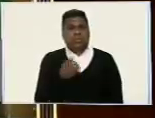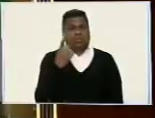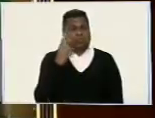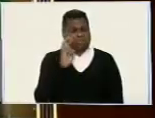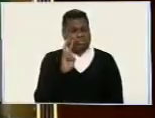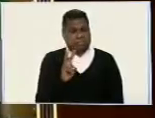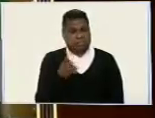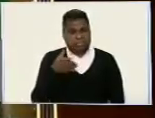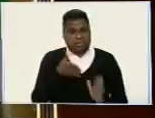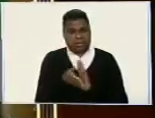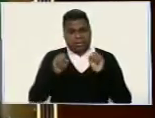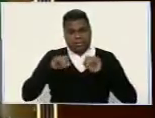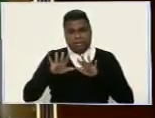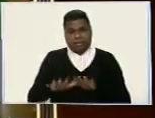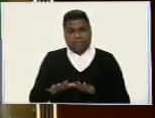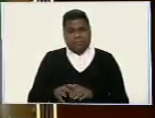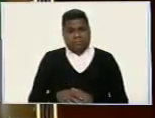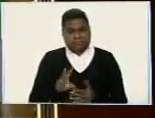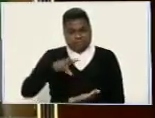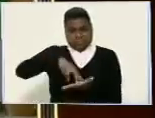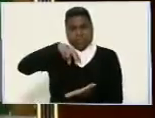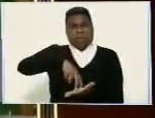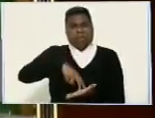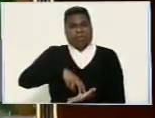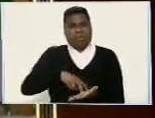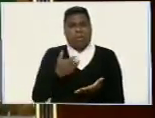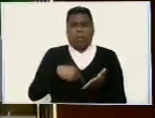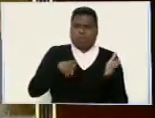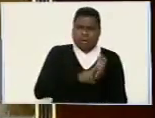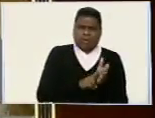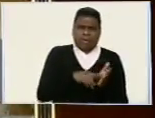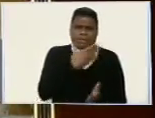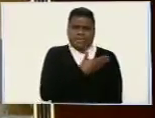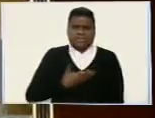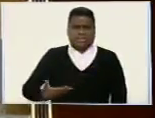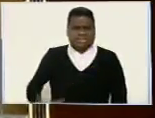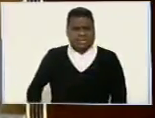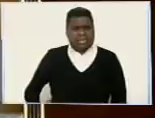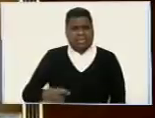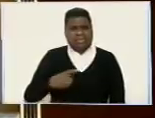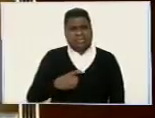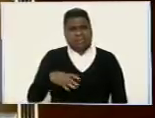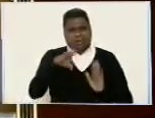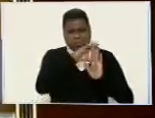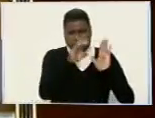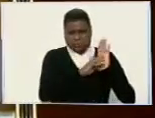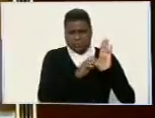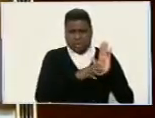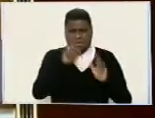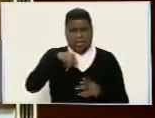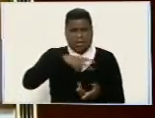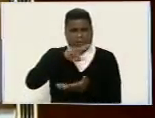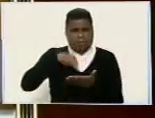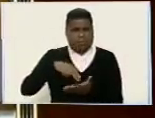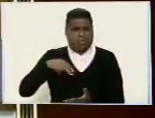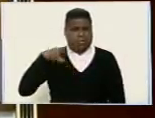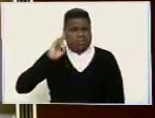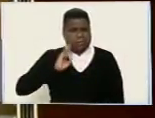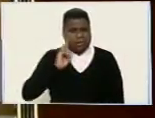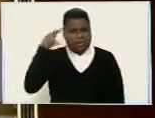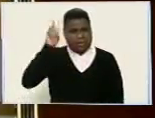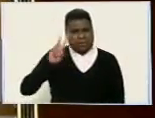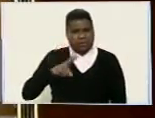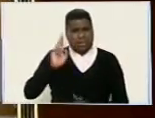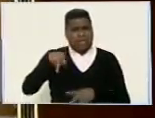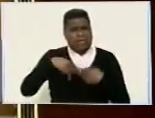paró fue cuando fue ratificado como presidente constitucional de la República Bolivariana de Venezuela, después del